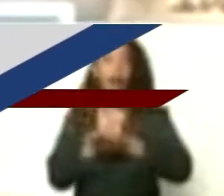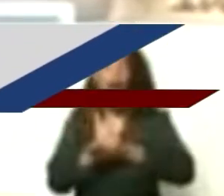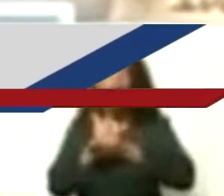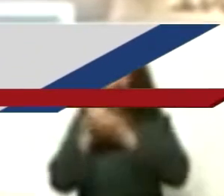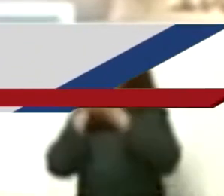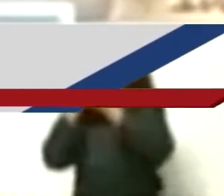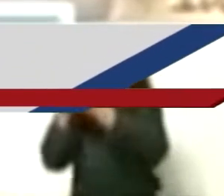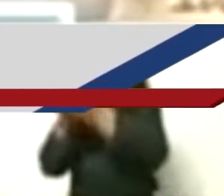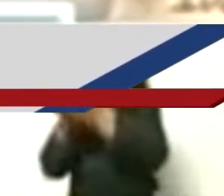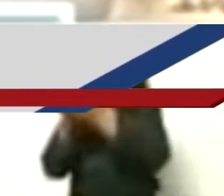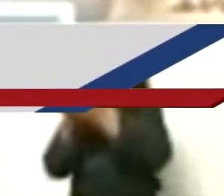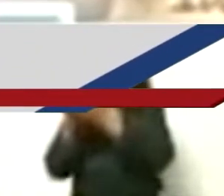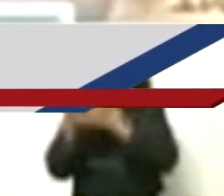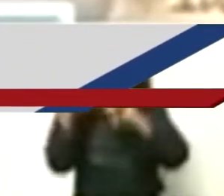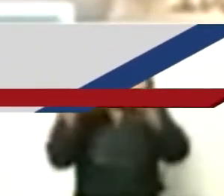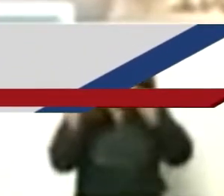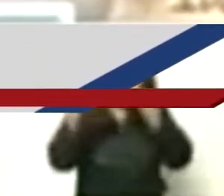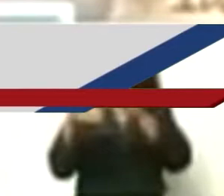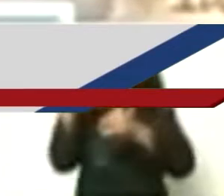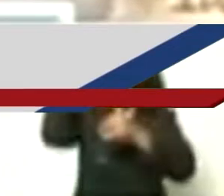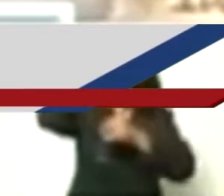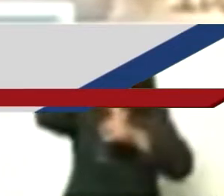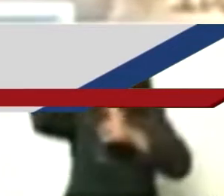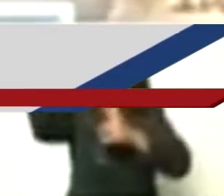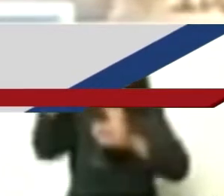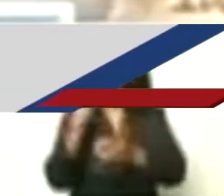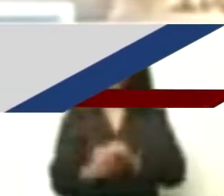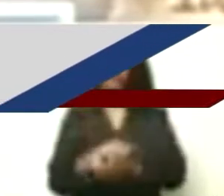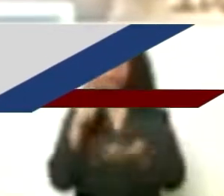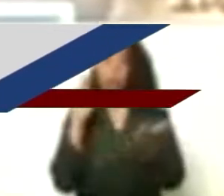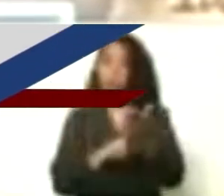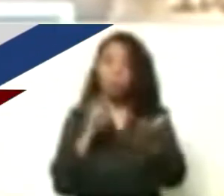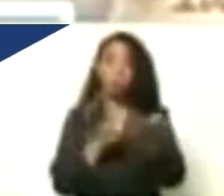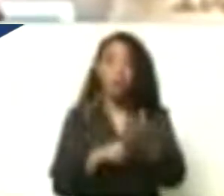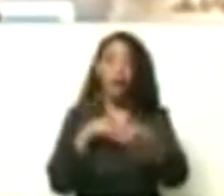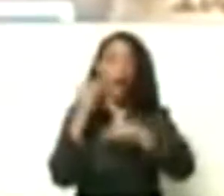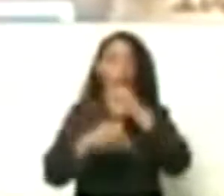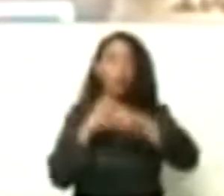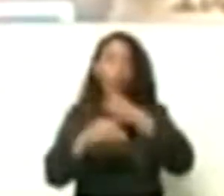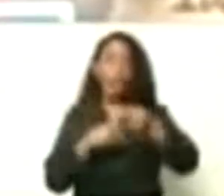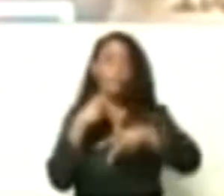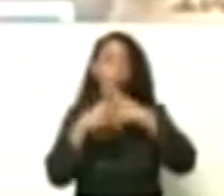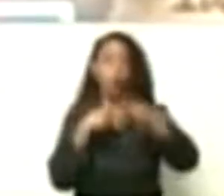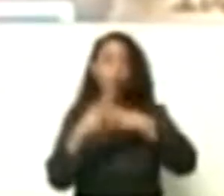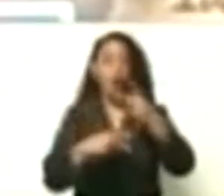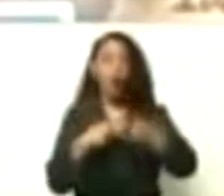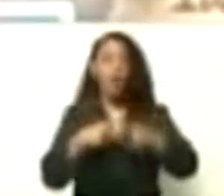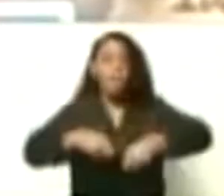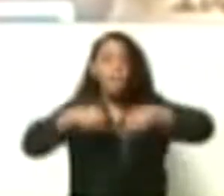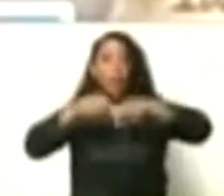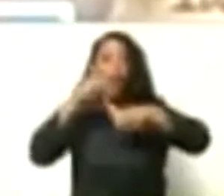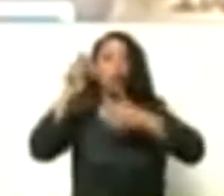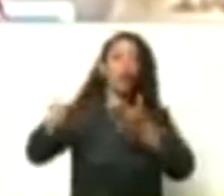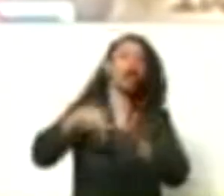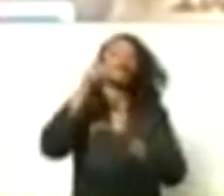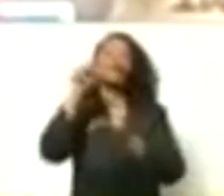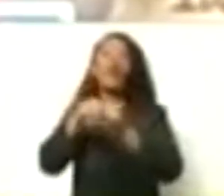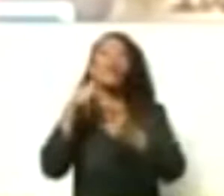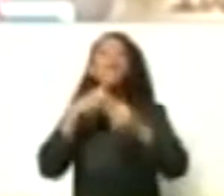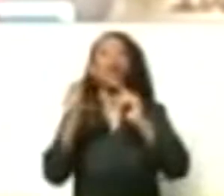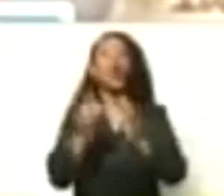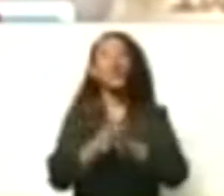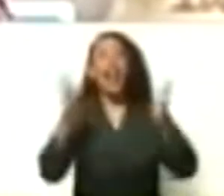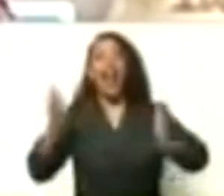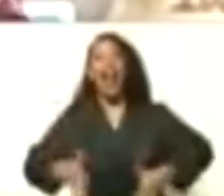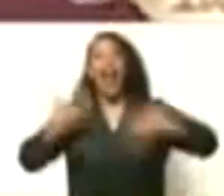ayudarlos a exportar, ¿verdad? Garantizar la producción para el mercado nacional. Pero la gran